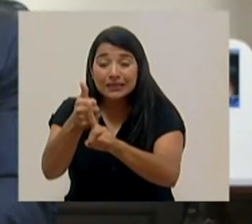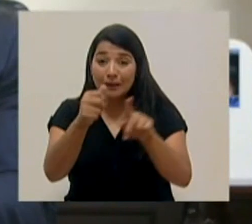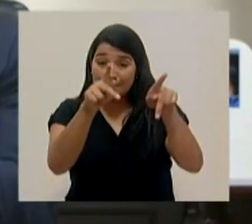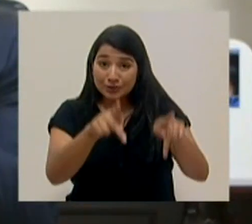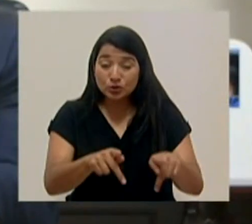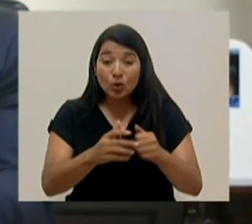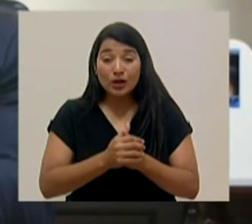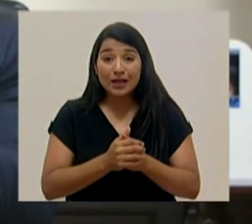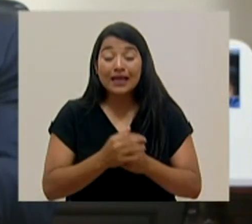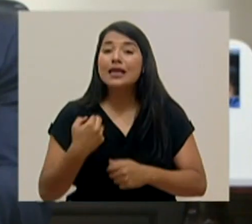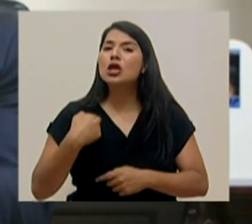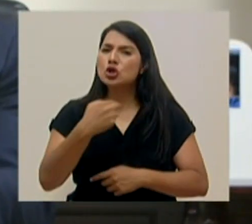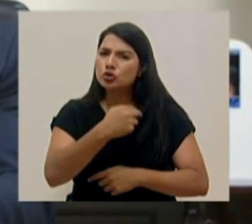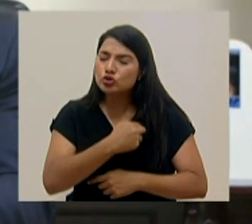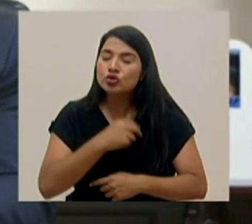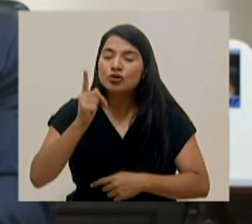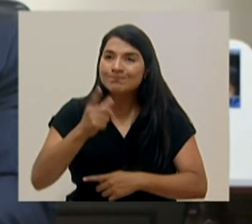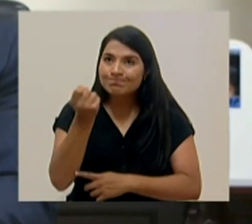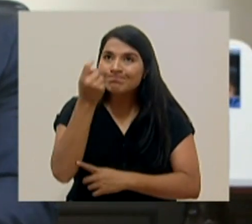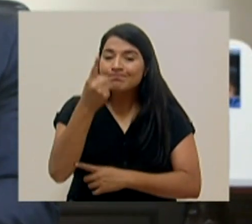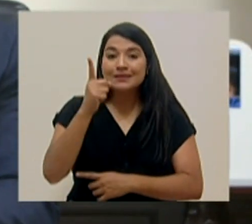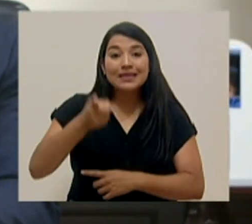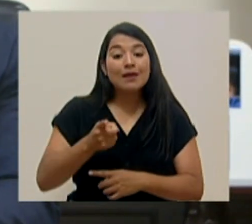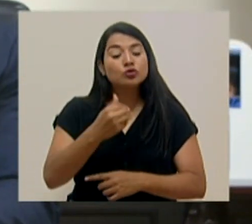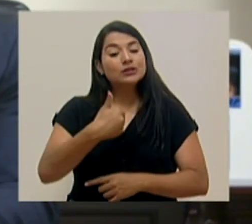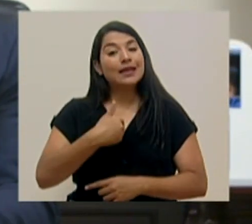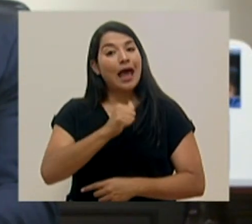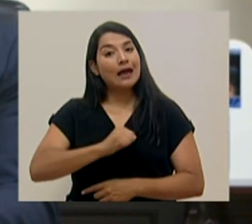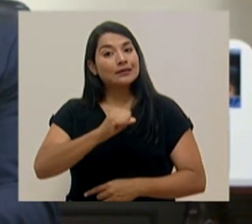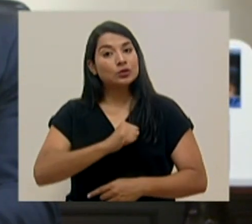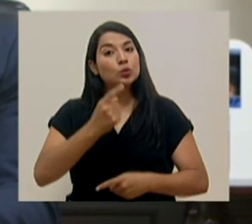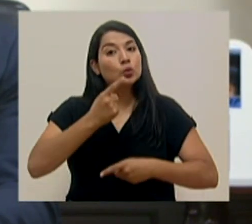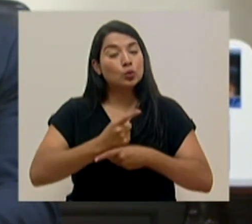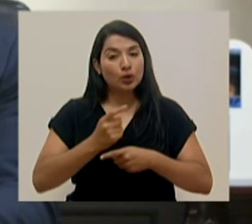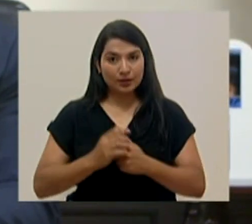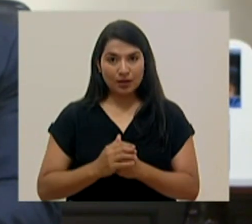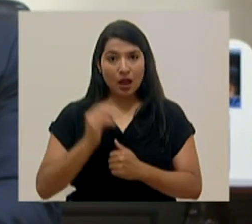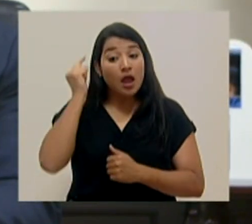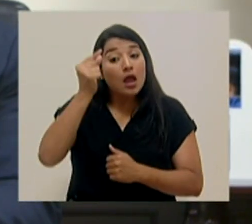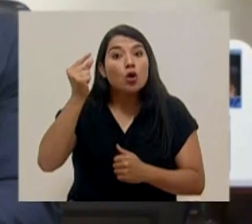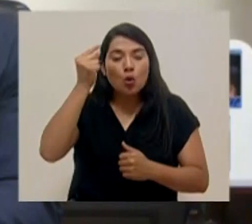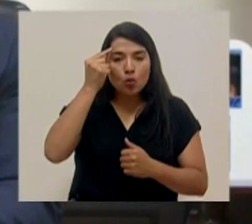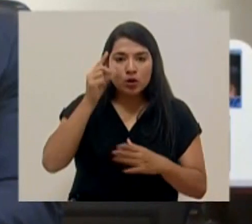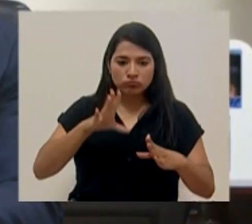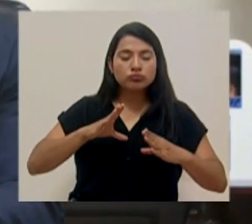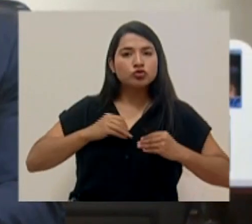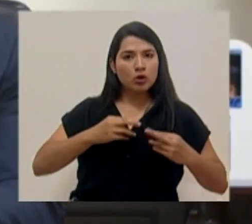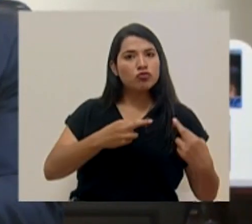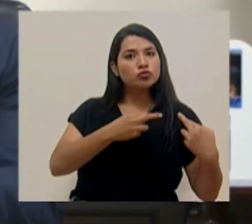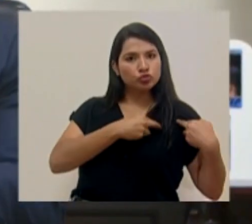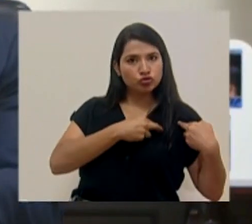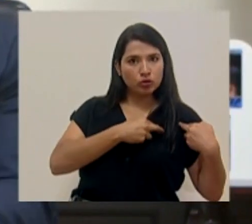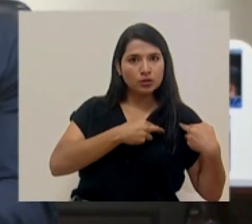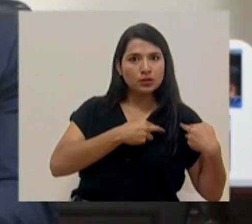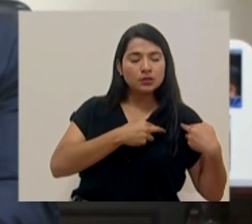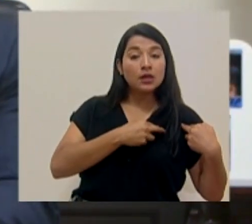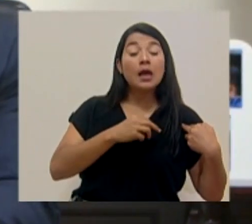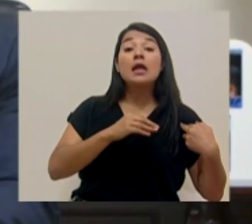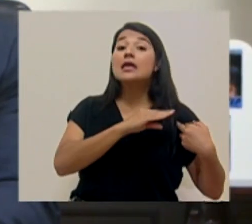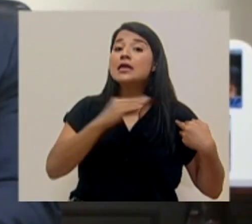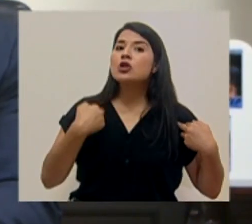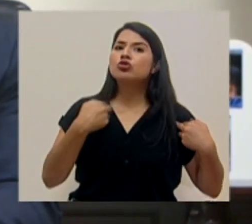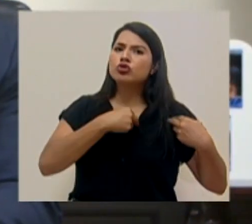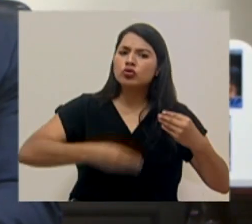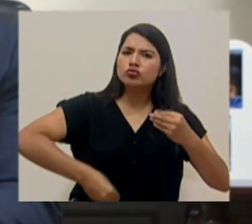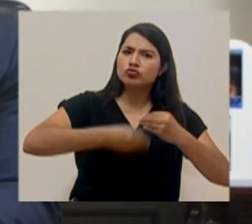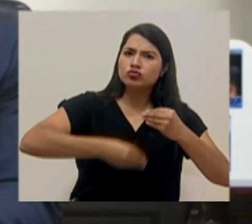persona, en que tenemos que hacer lo correcto. El gobierno hará su parte. Reforzaremos con más